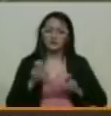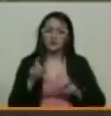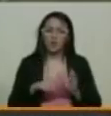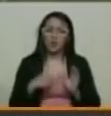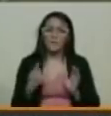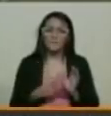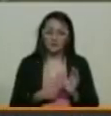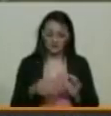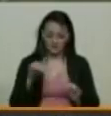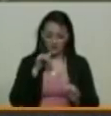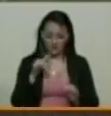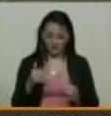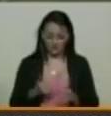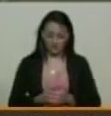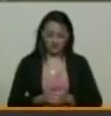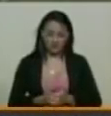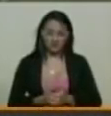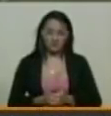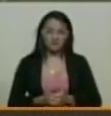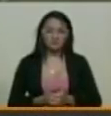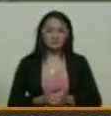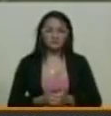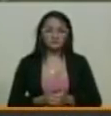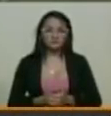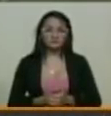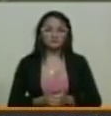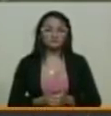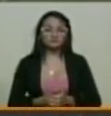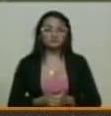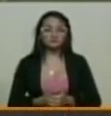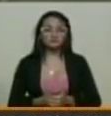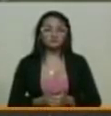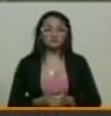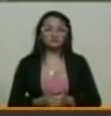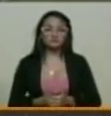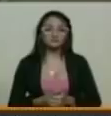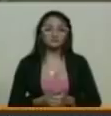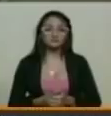de esas denuncias, por supuesto, y con base